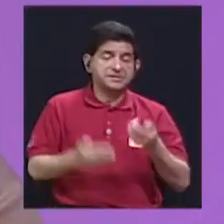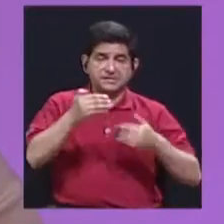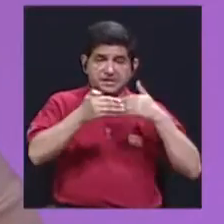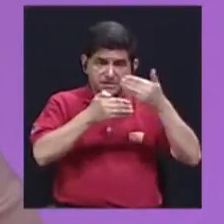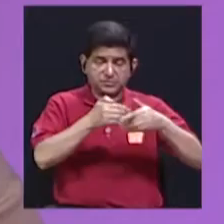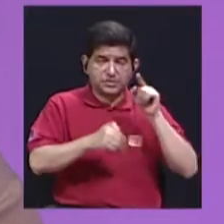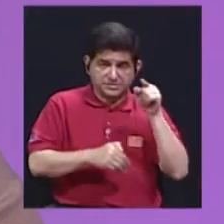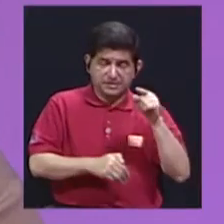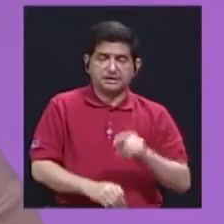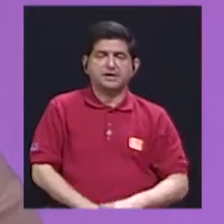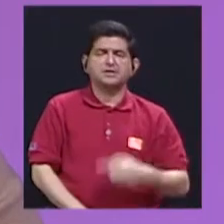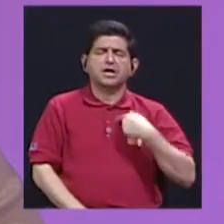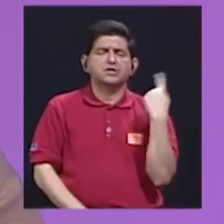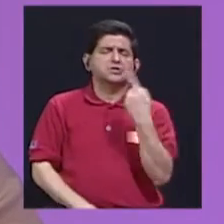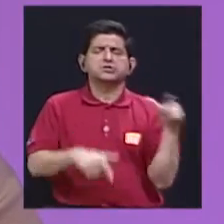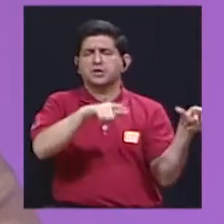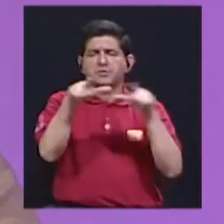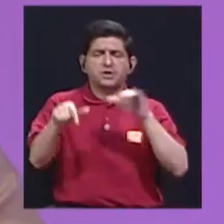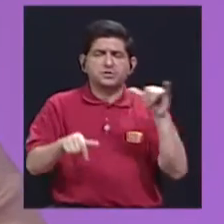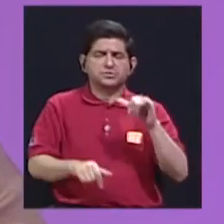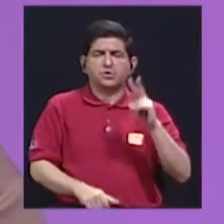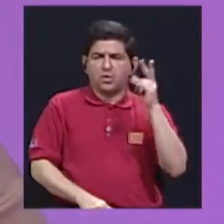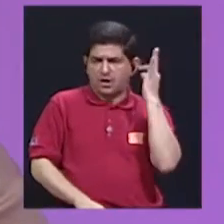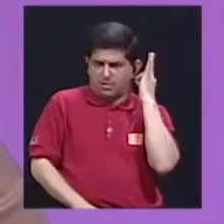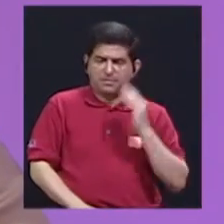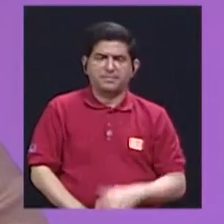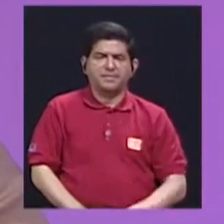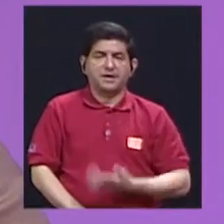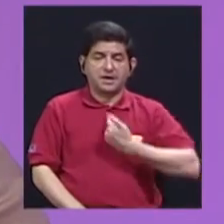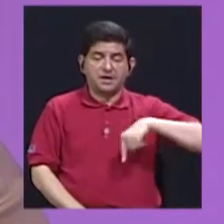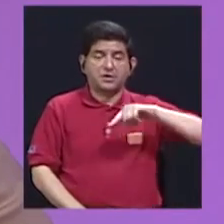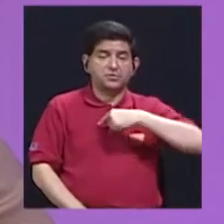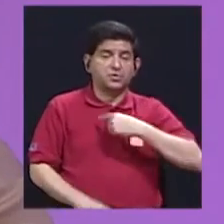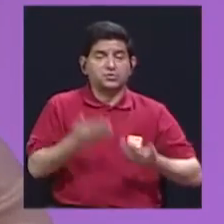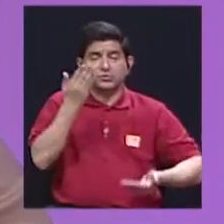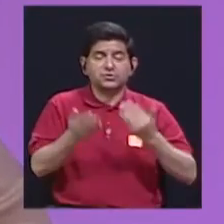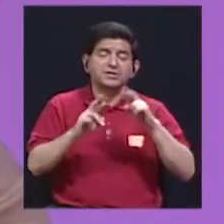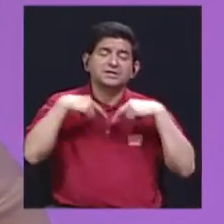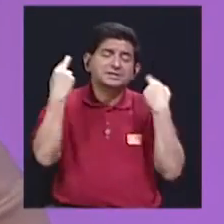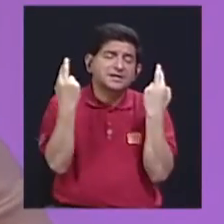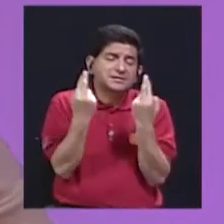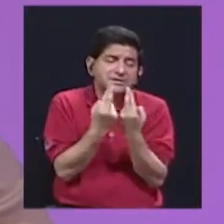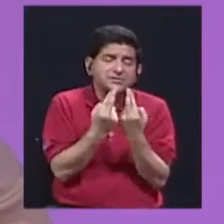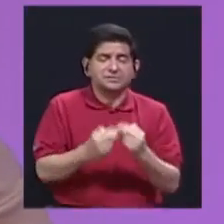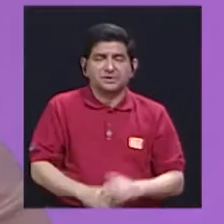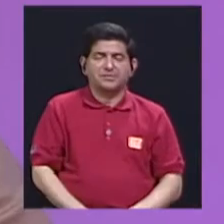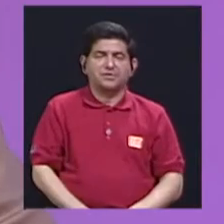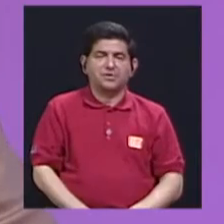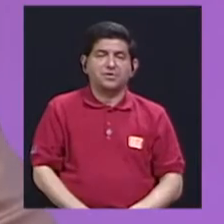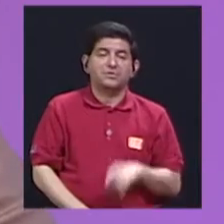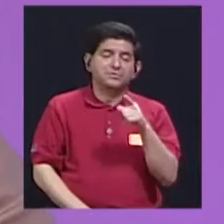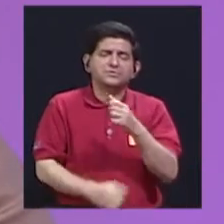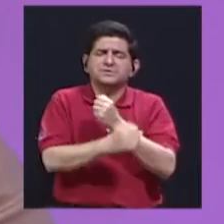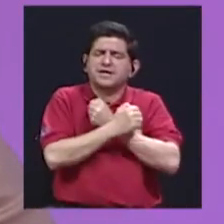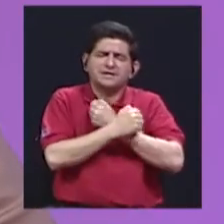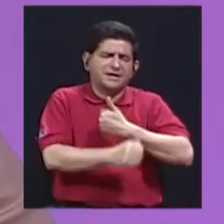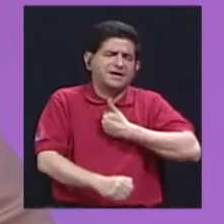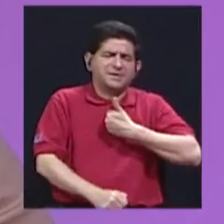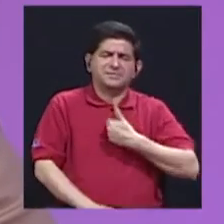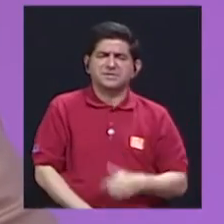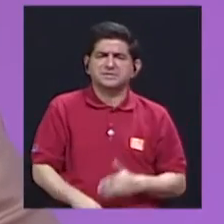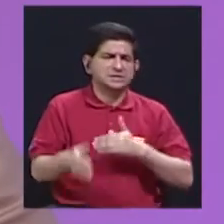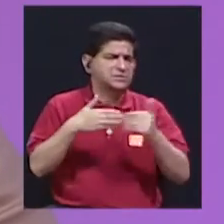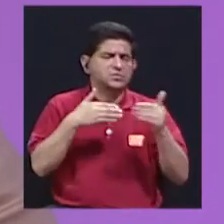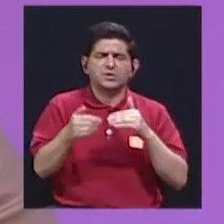yo siempre estoy disponible igual que mi compañera tiene que ser que estemos alguna reunión el mensaje es que quieran ser no sea que tengan